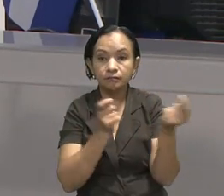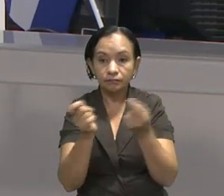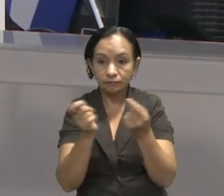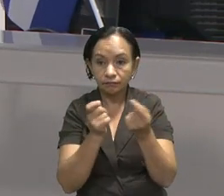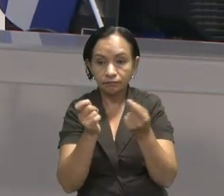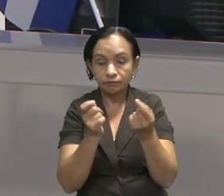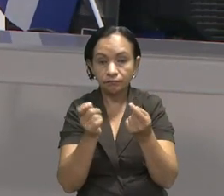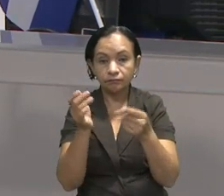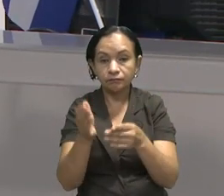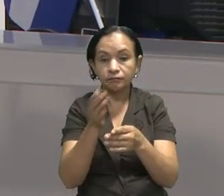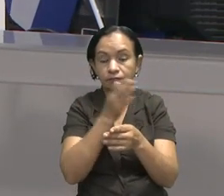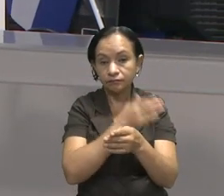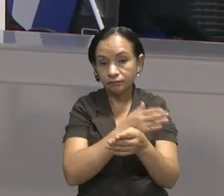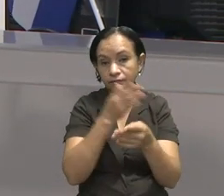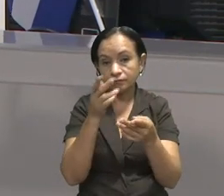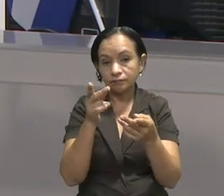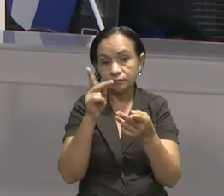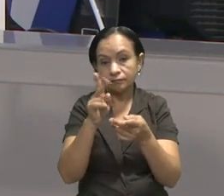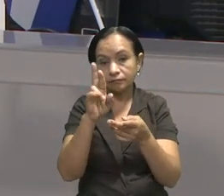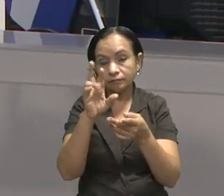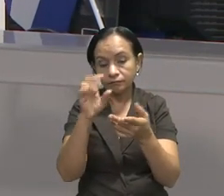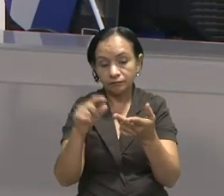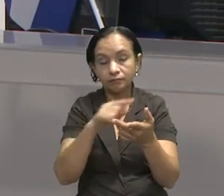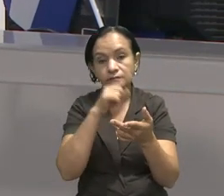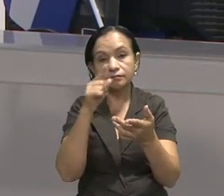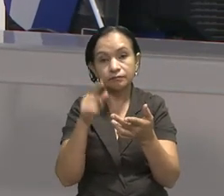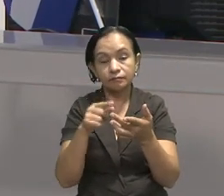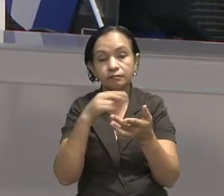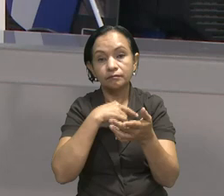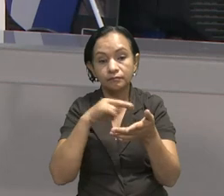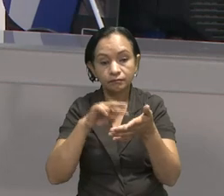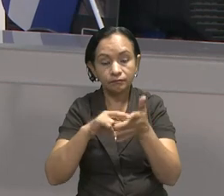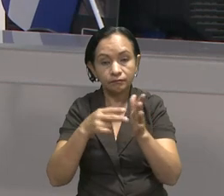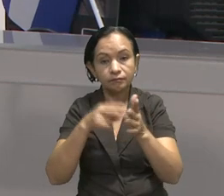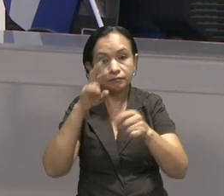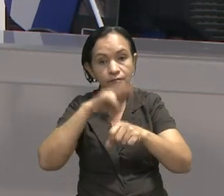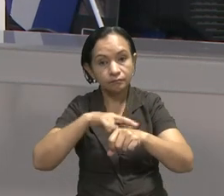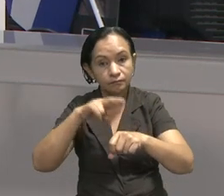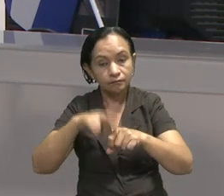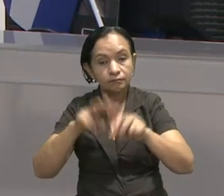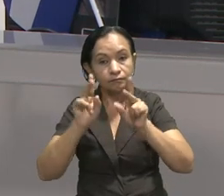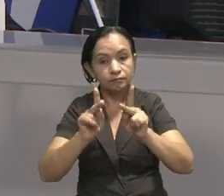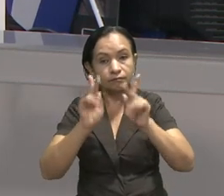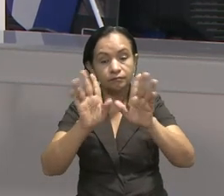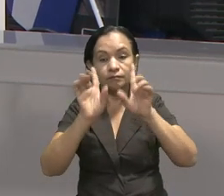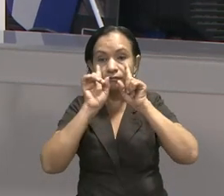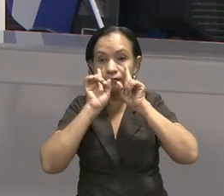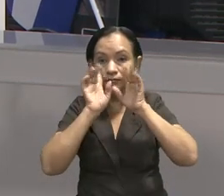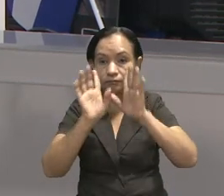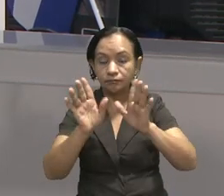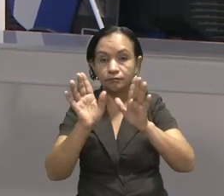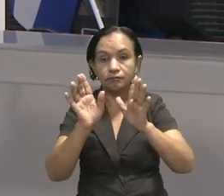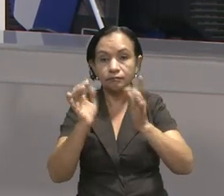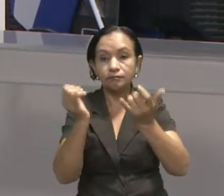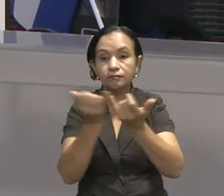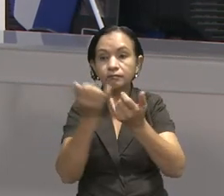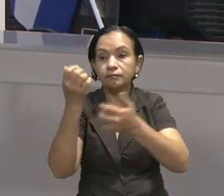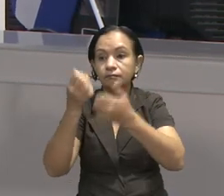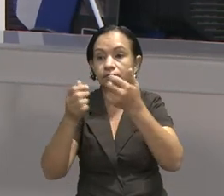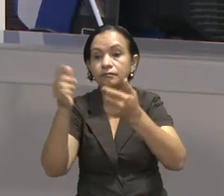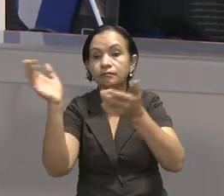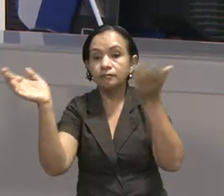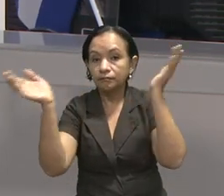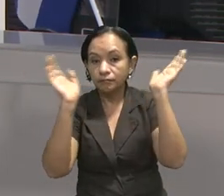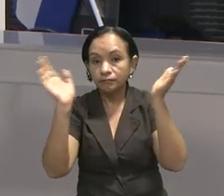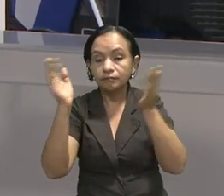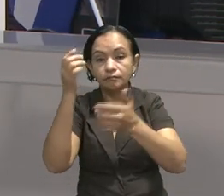ex ante pro competitivas, definir reglas particulares para prevenir y corregir fallas de mercados